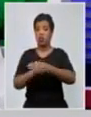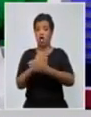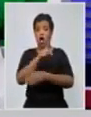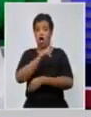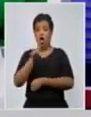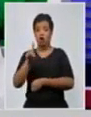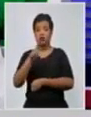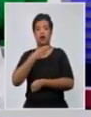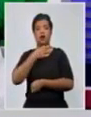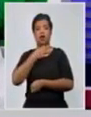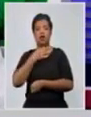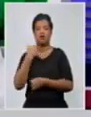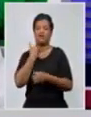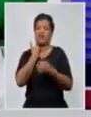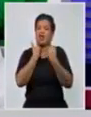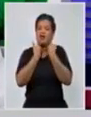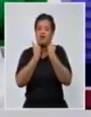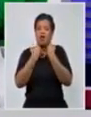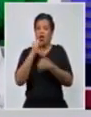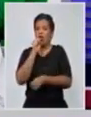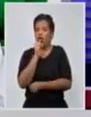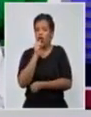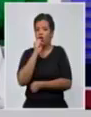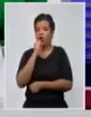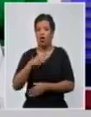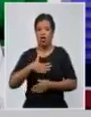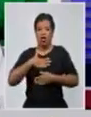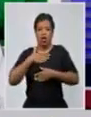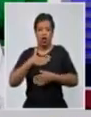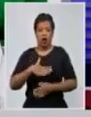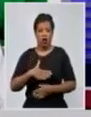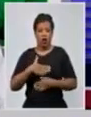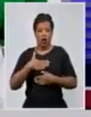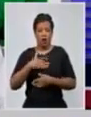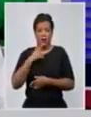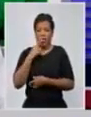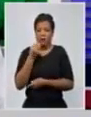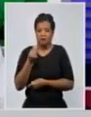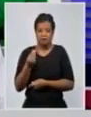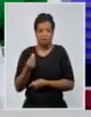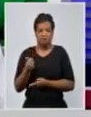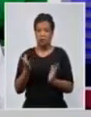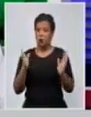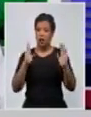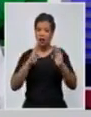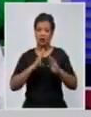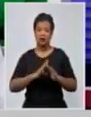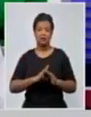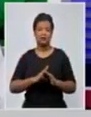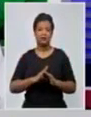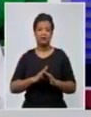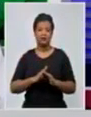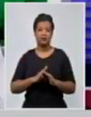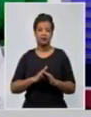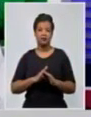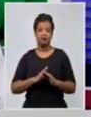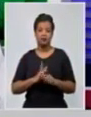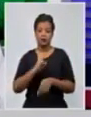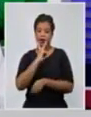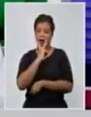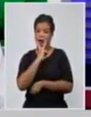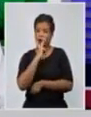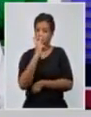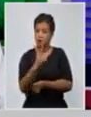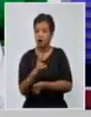con fiebre, tos, falta de aire, pérdida del gusto. No se atendió,